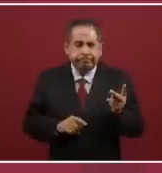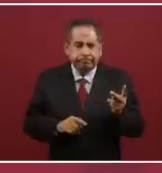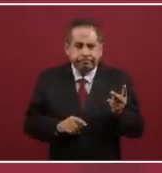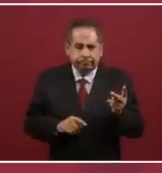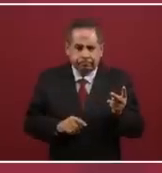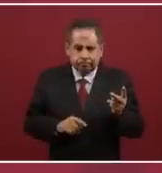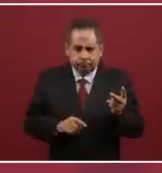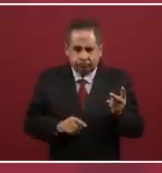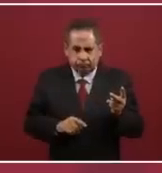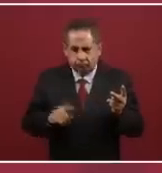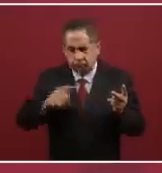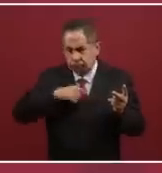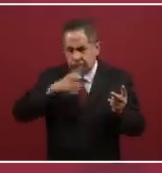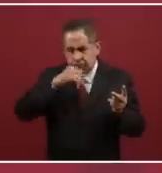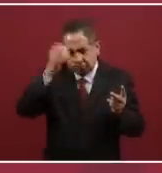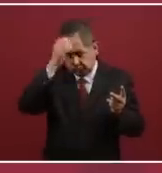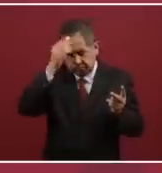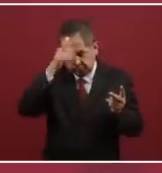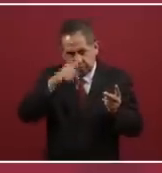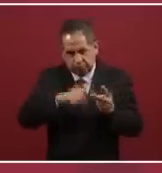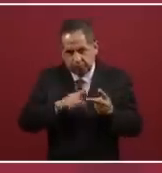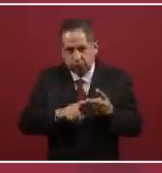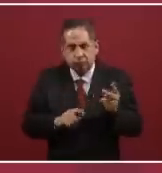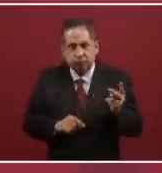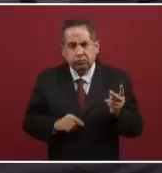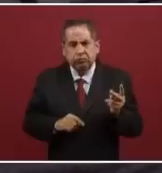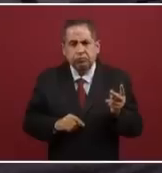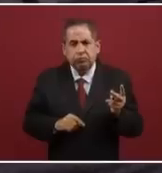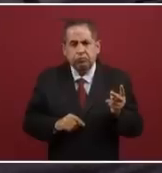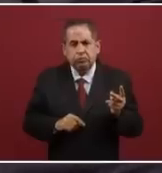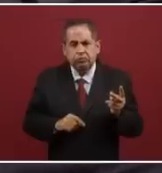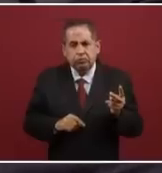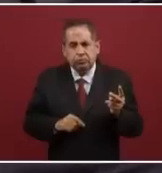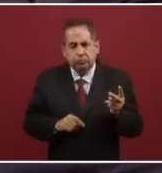Y ahí no opino. ¿Sí?